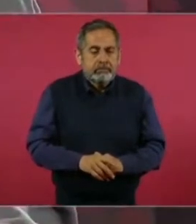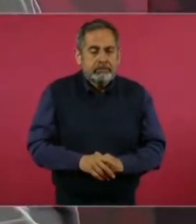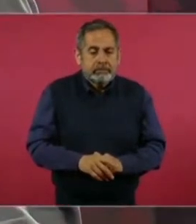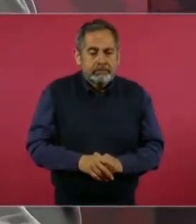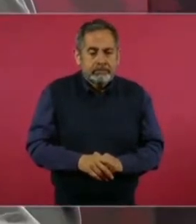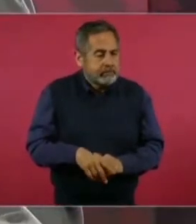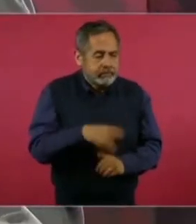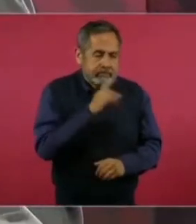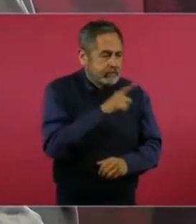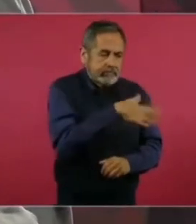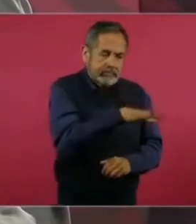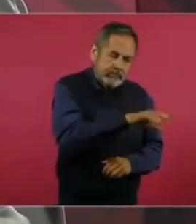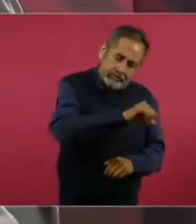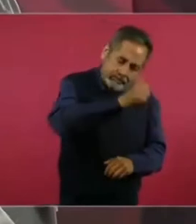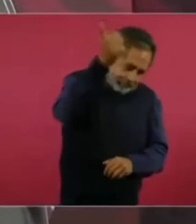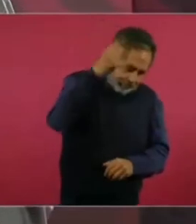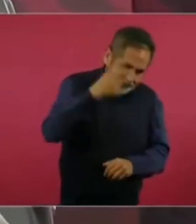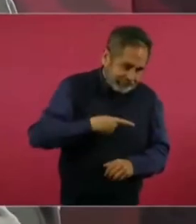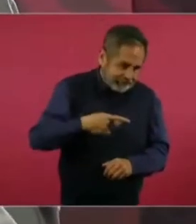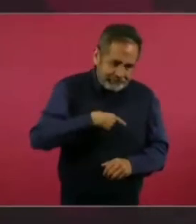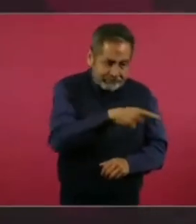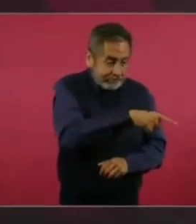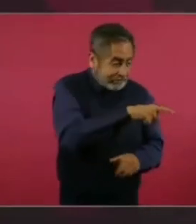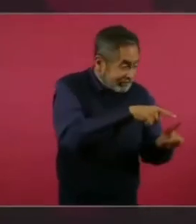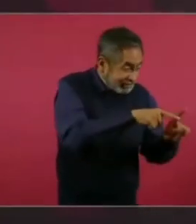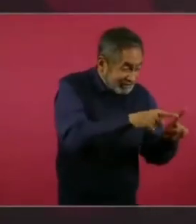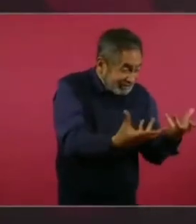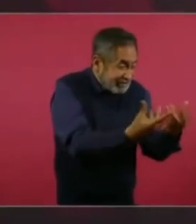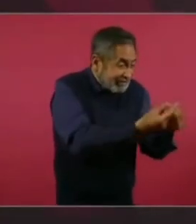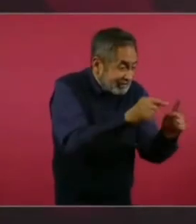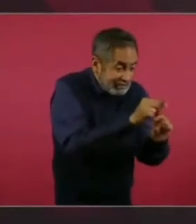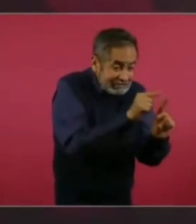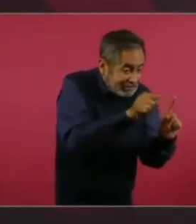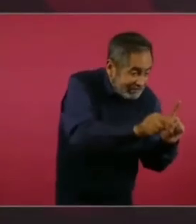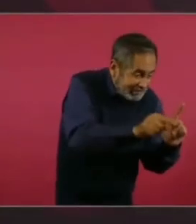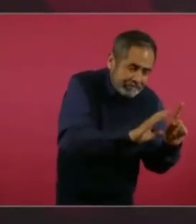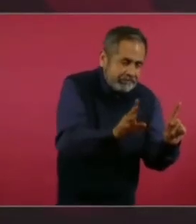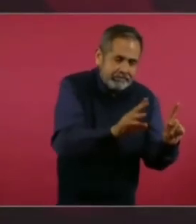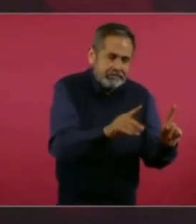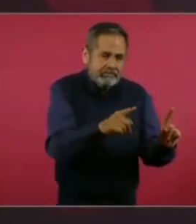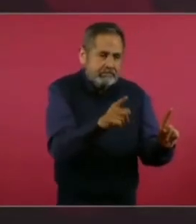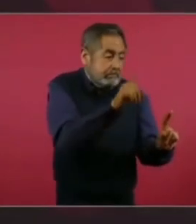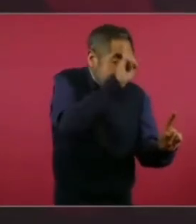que se busque otros, la están perjudicando.